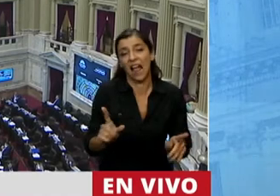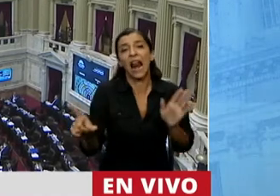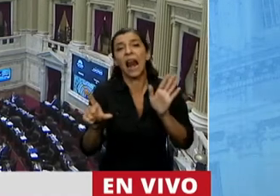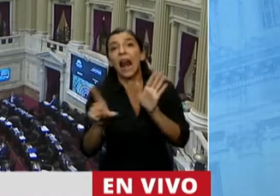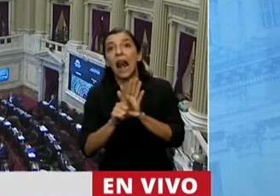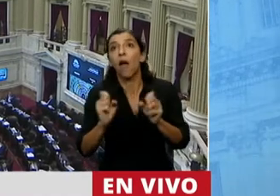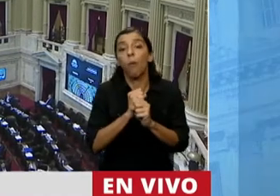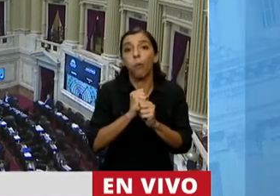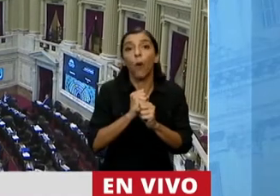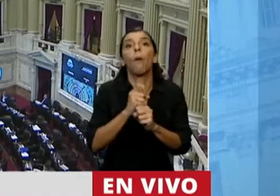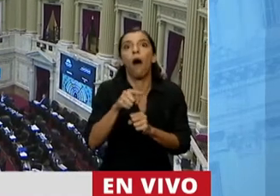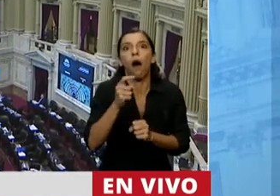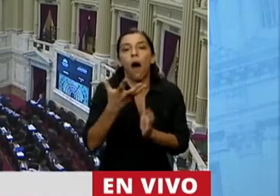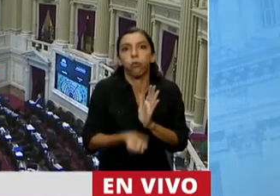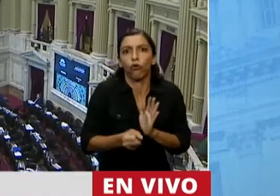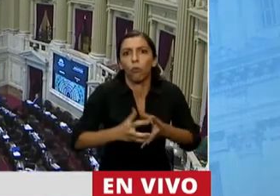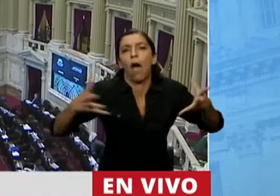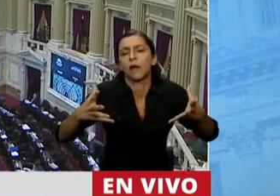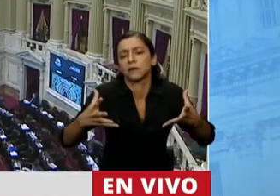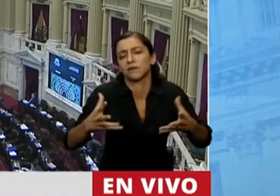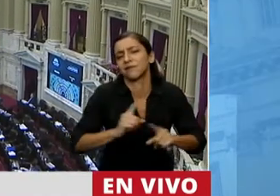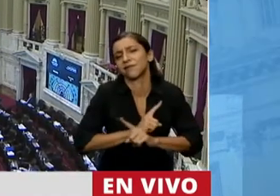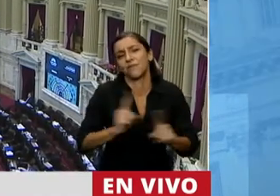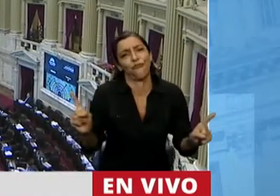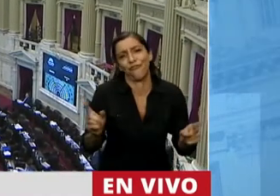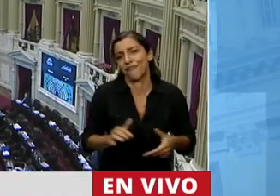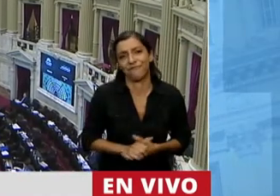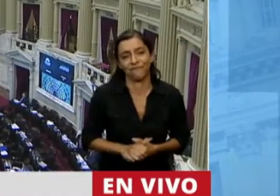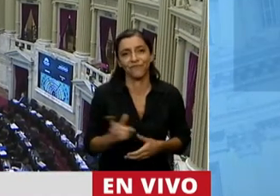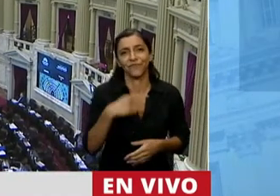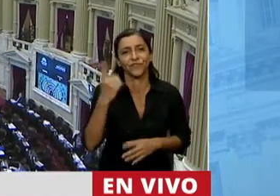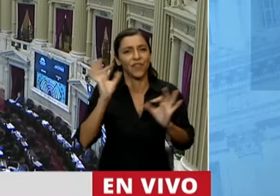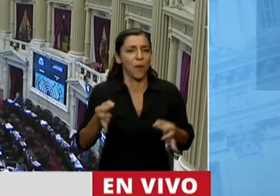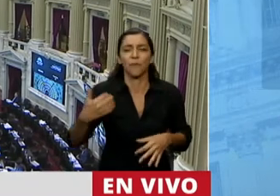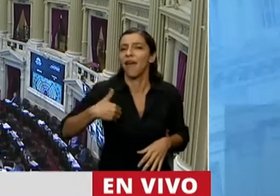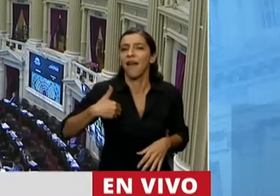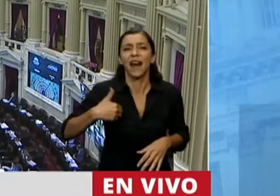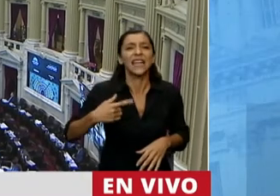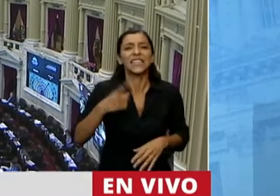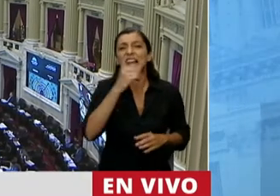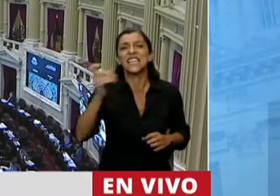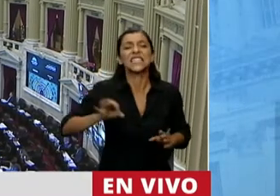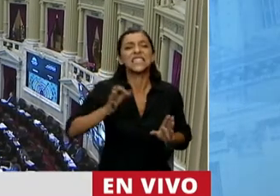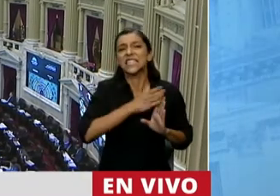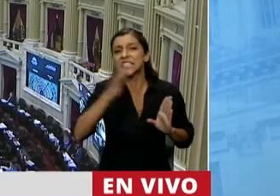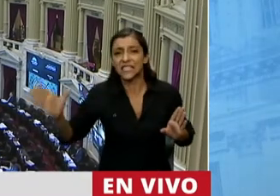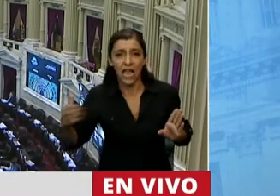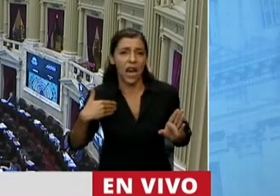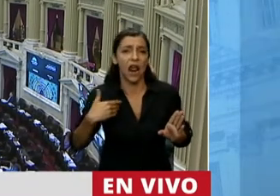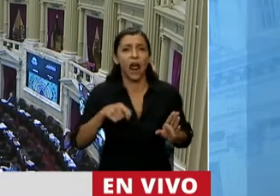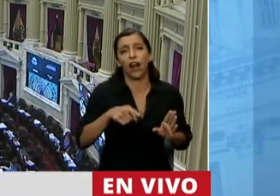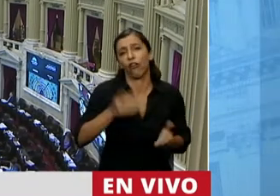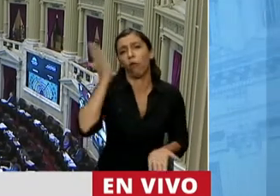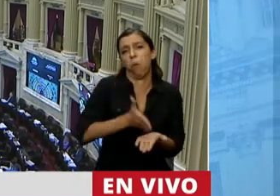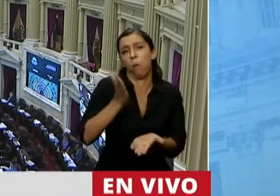aumentar. La evidencia internacional es muy clara y en la Argentina, luego de 100 años de penalización, no